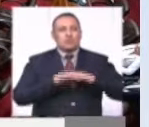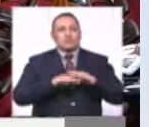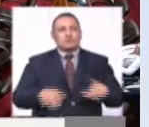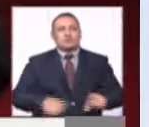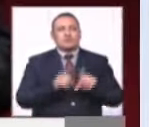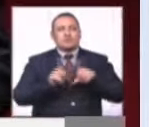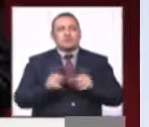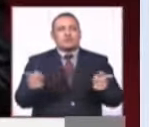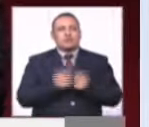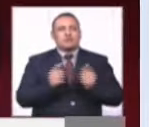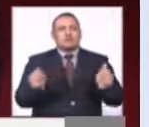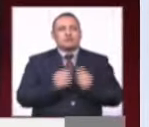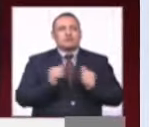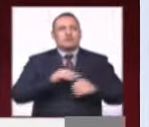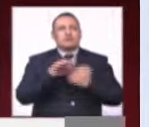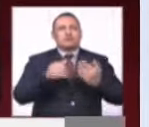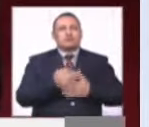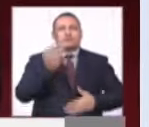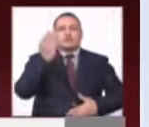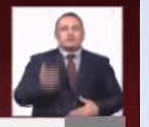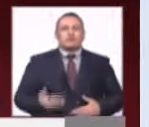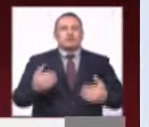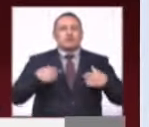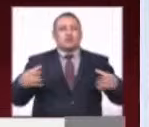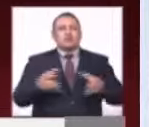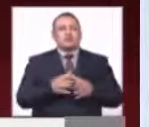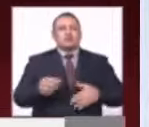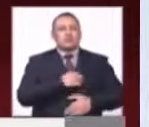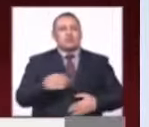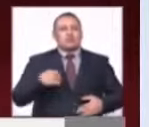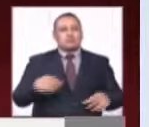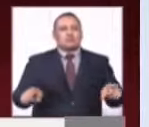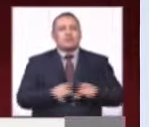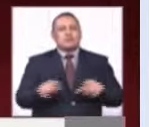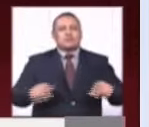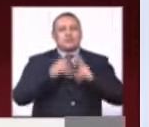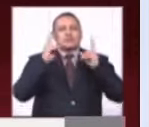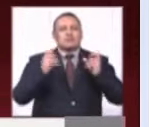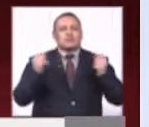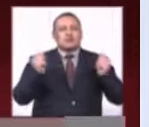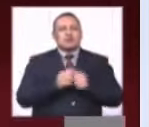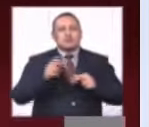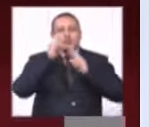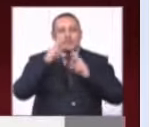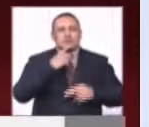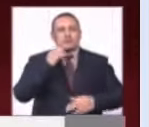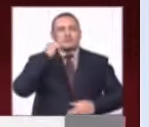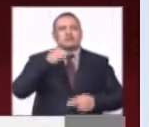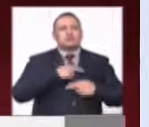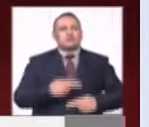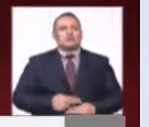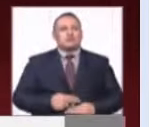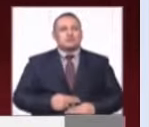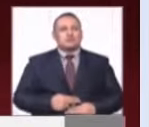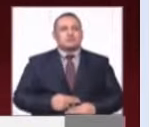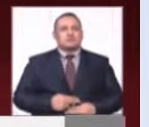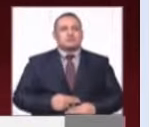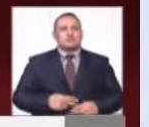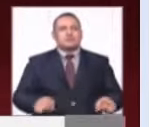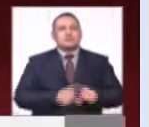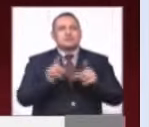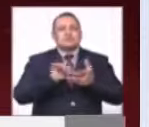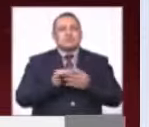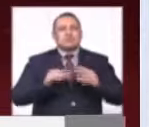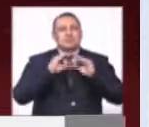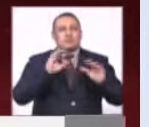para resumir el talante que tiene este gabinete en materia de respeto a los derechos humanos. Y si